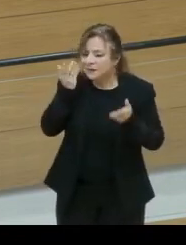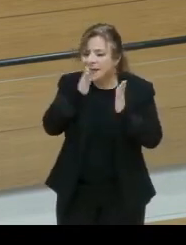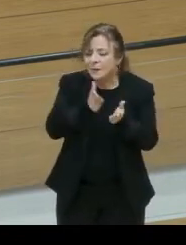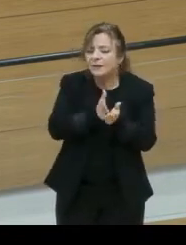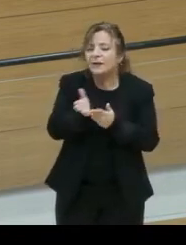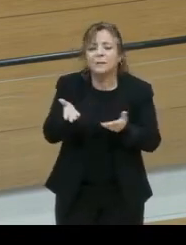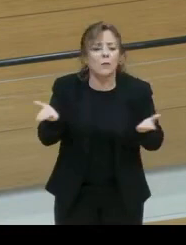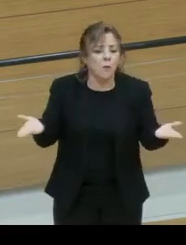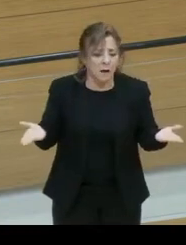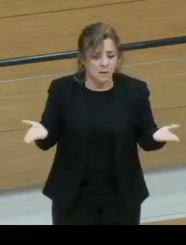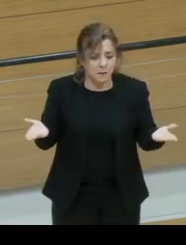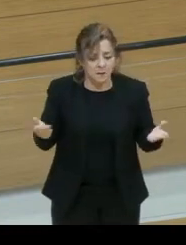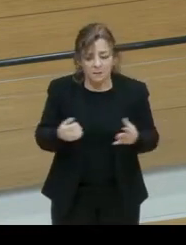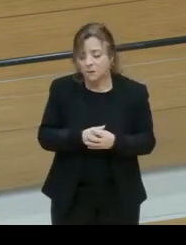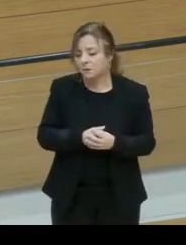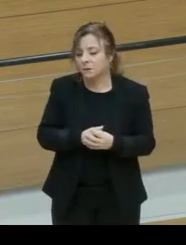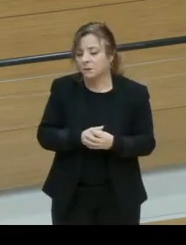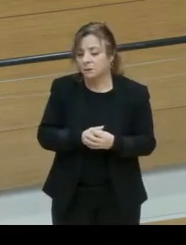alternativa?